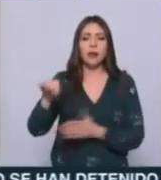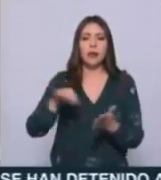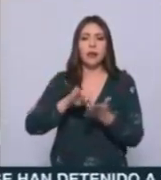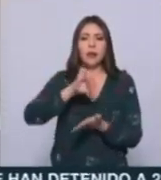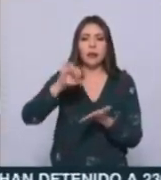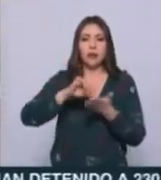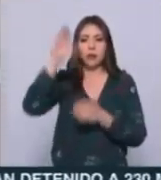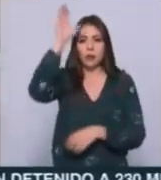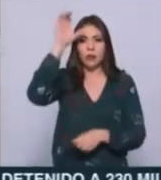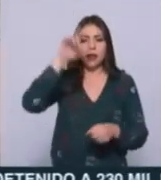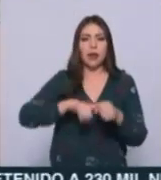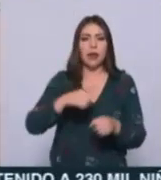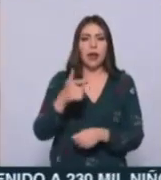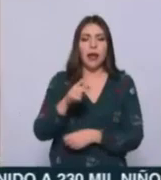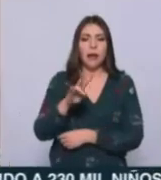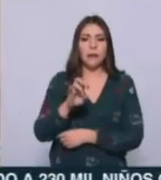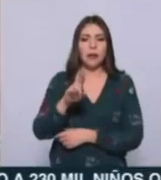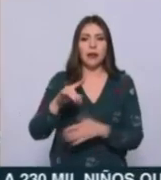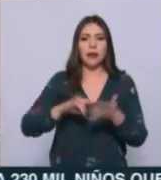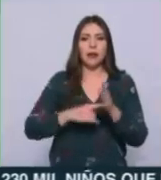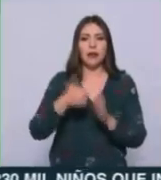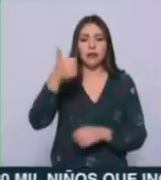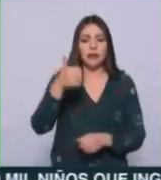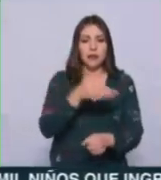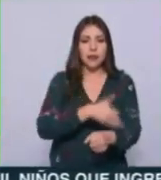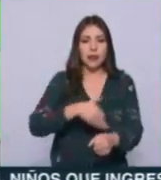Cultural Javier Villaurrutia a las 18 horas.